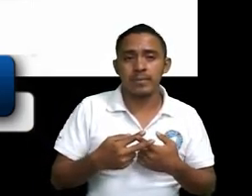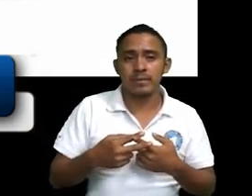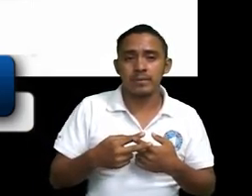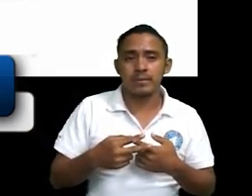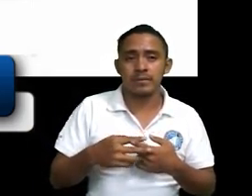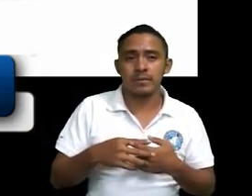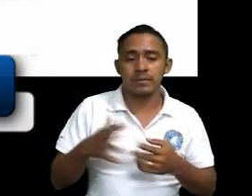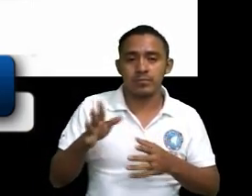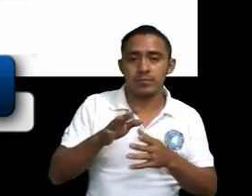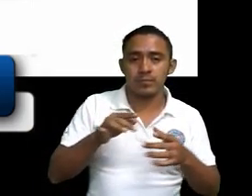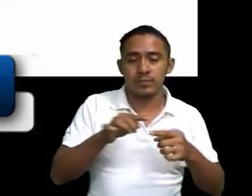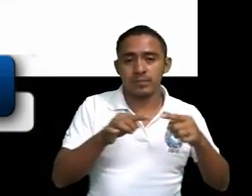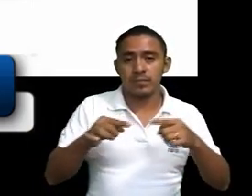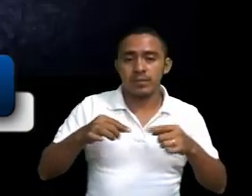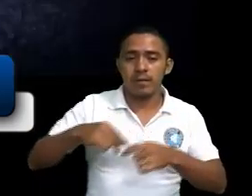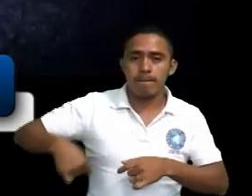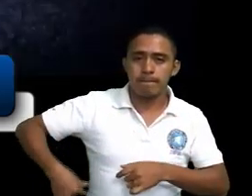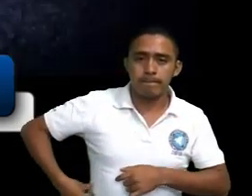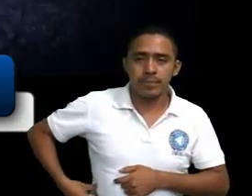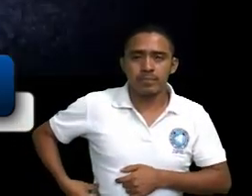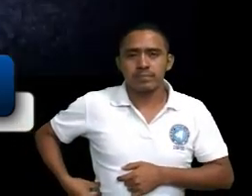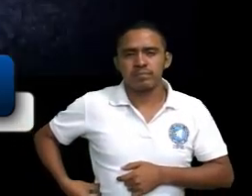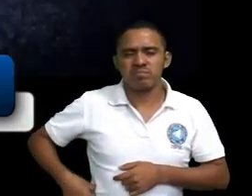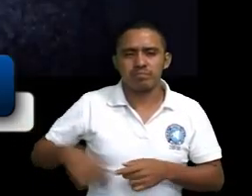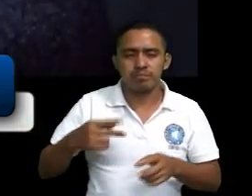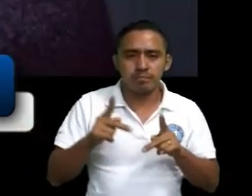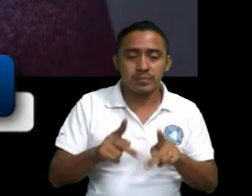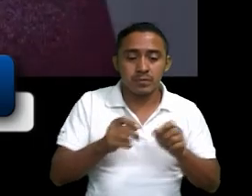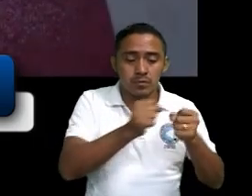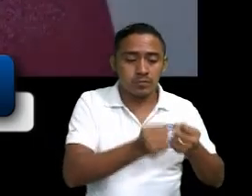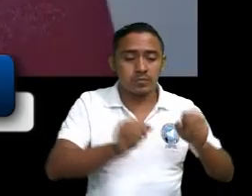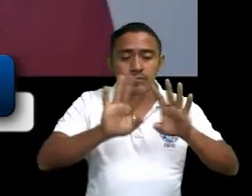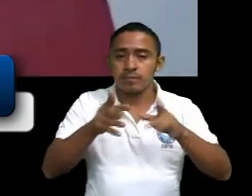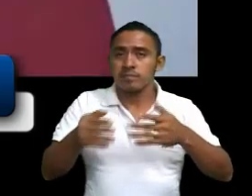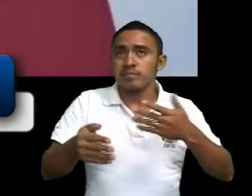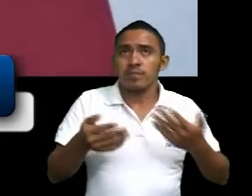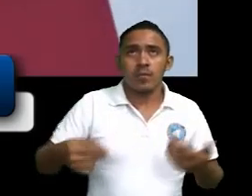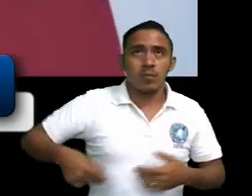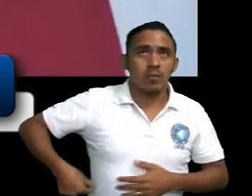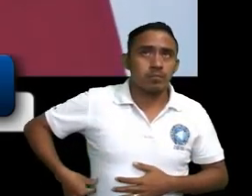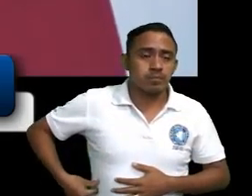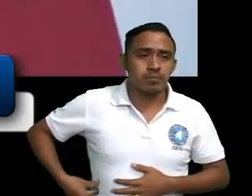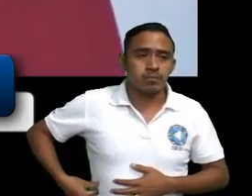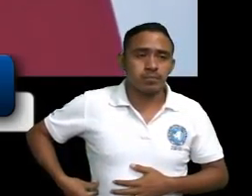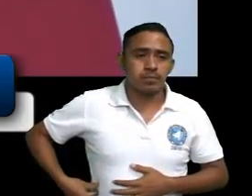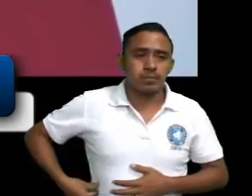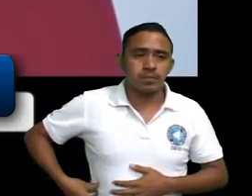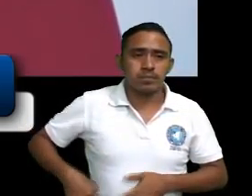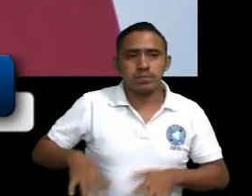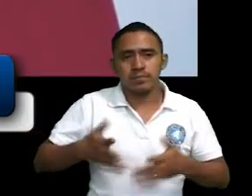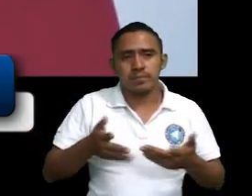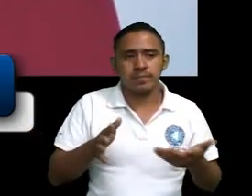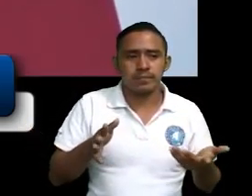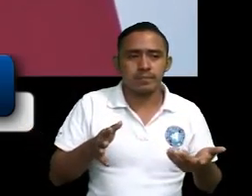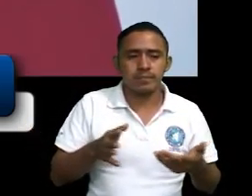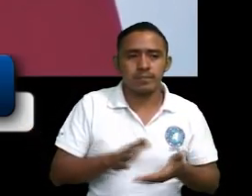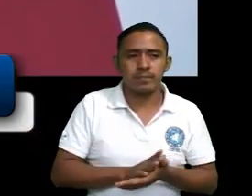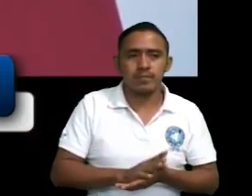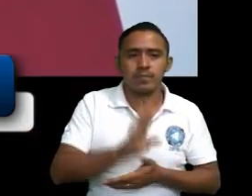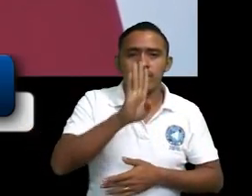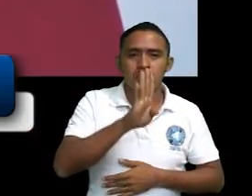decirlo, presenta una complicación la persona, sea hombre o mujer, la vesícula normalmente tiene un volumen aproximado de